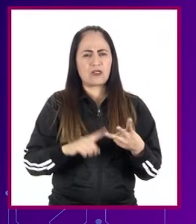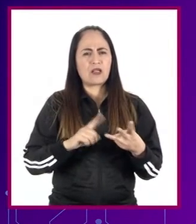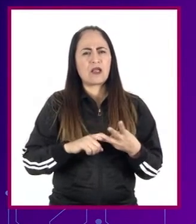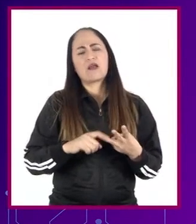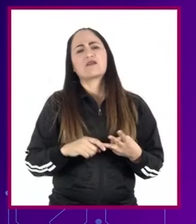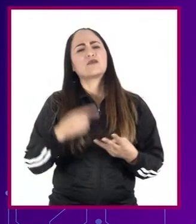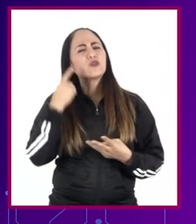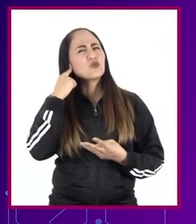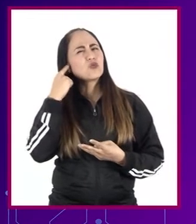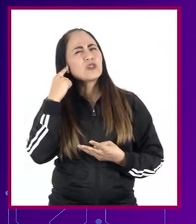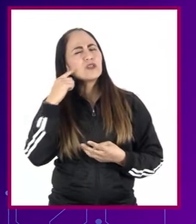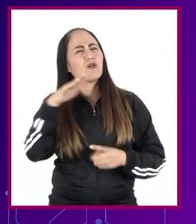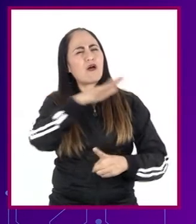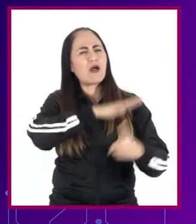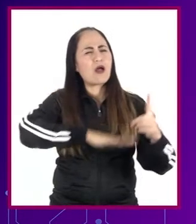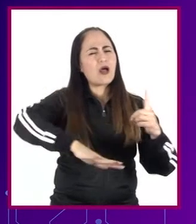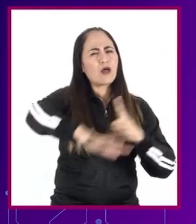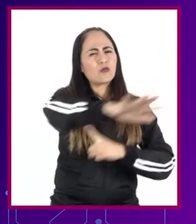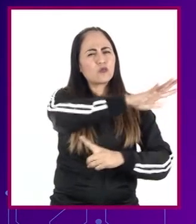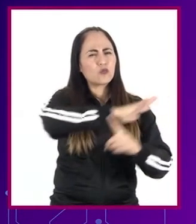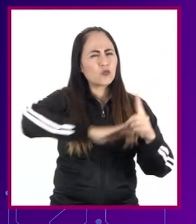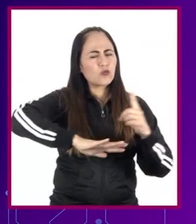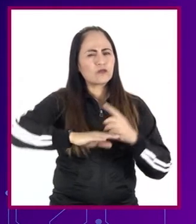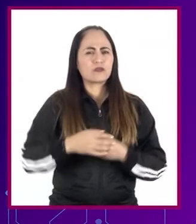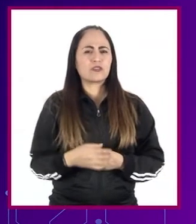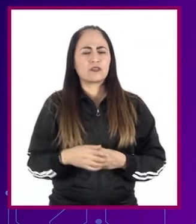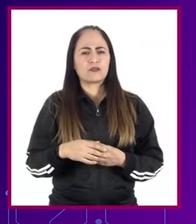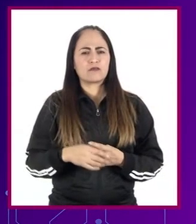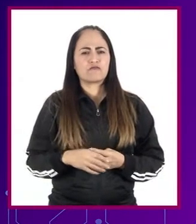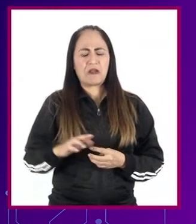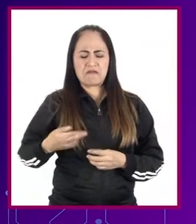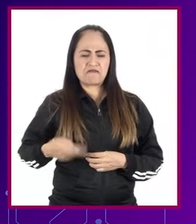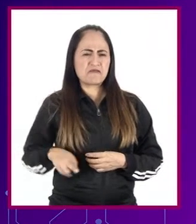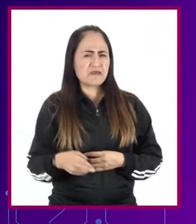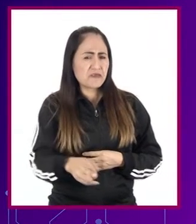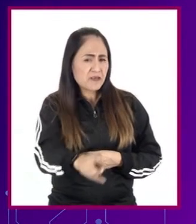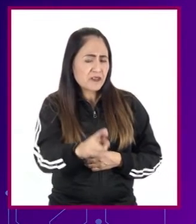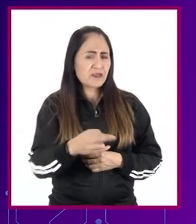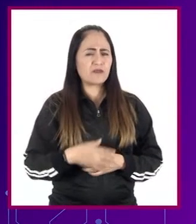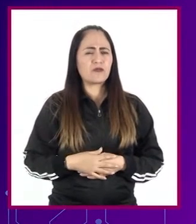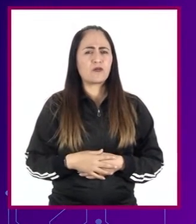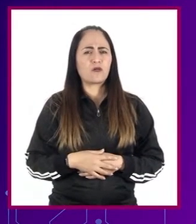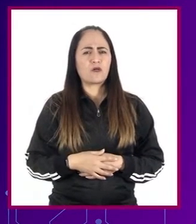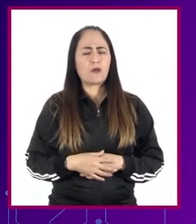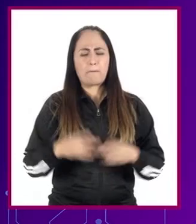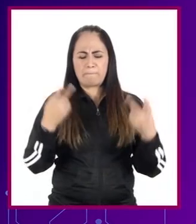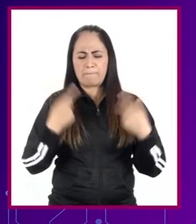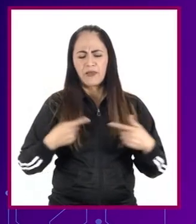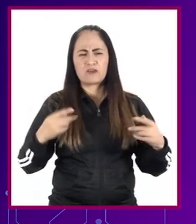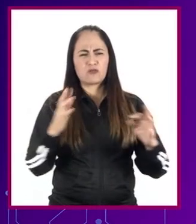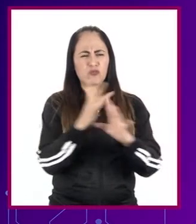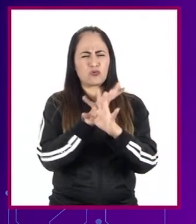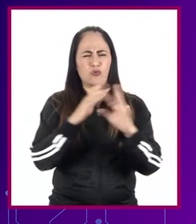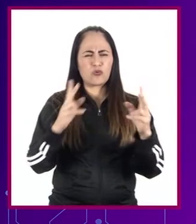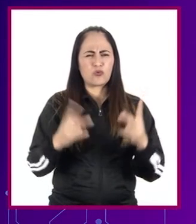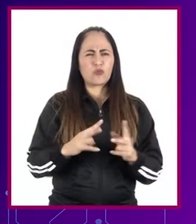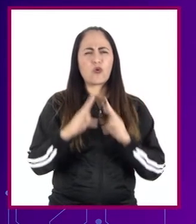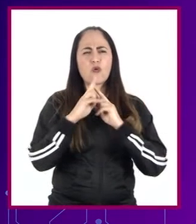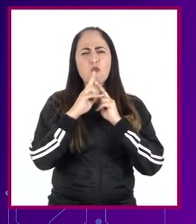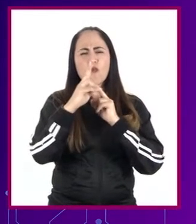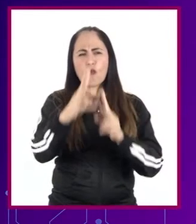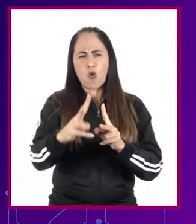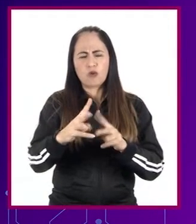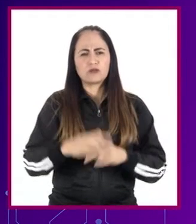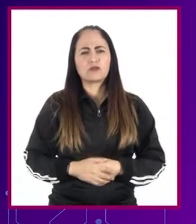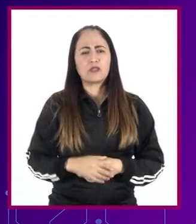sonido atmosférico. Paso del río, voces de varias personas, caída